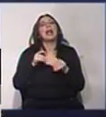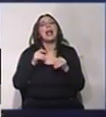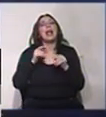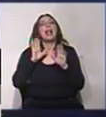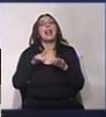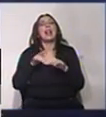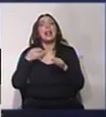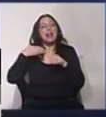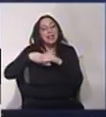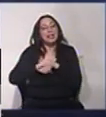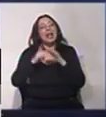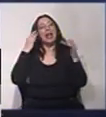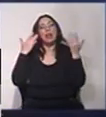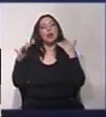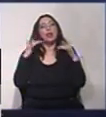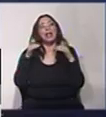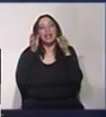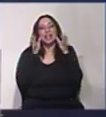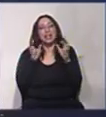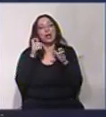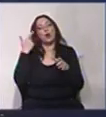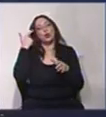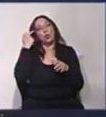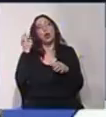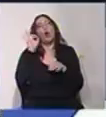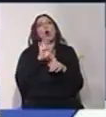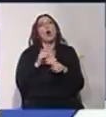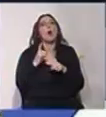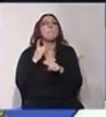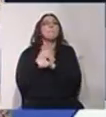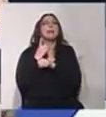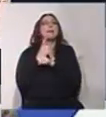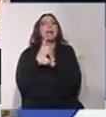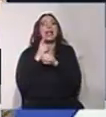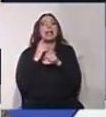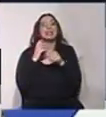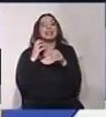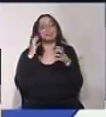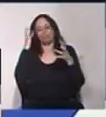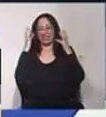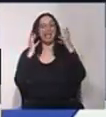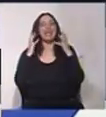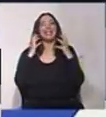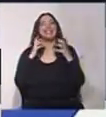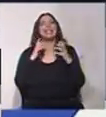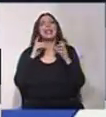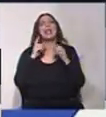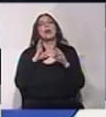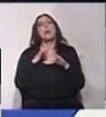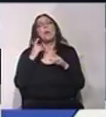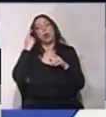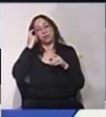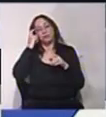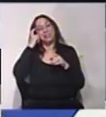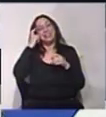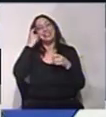criterio de ingreso para adolescentes con riesgo suicida o con primeras crisis que nosotros llamamos, bueno, episodios psicóticos, que podrían